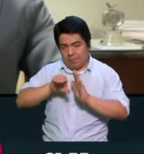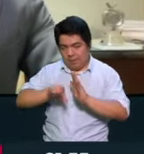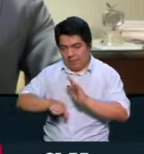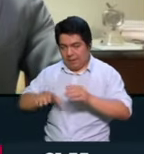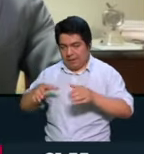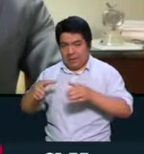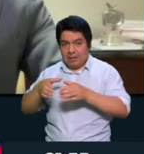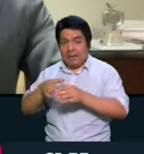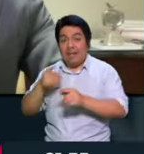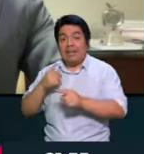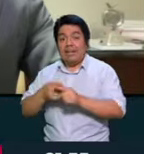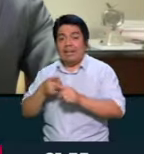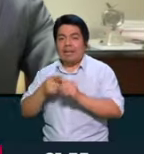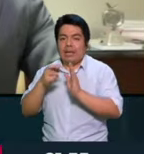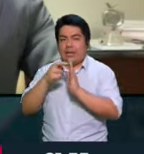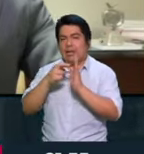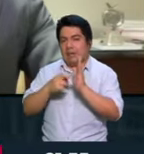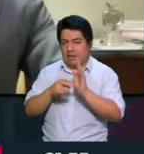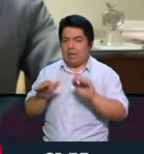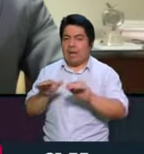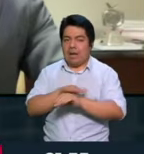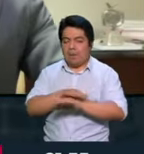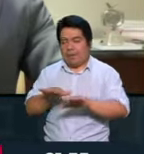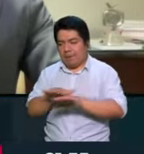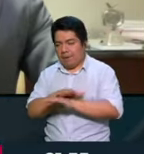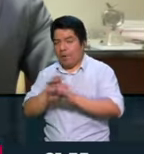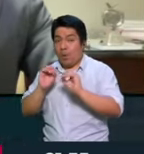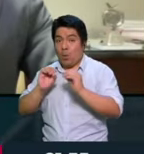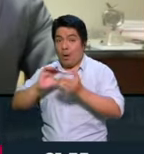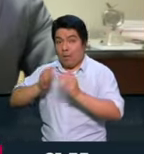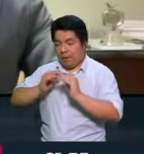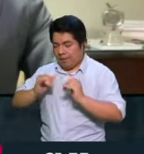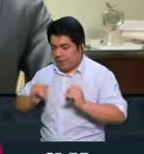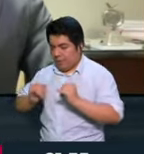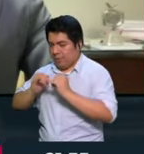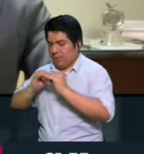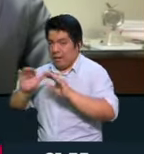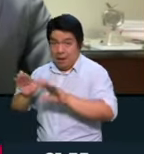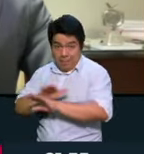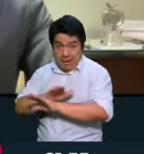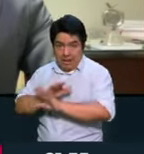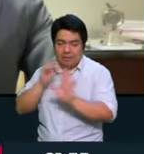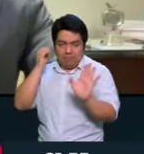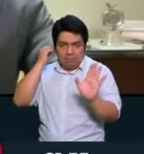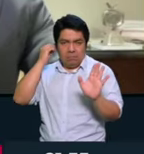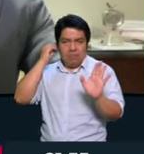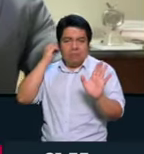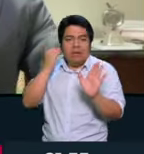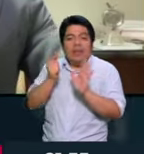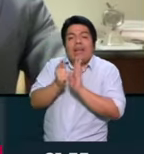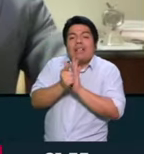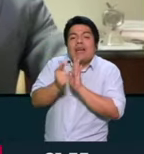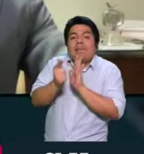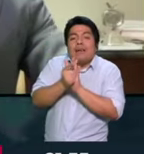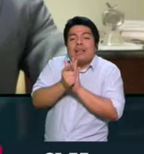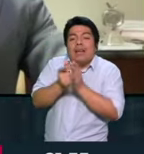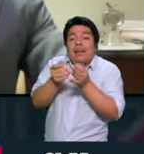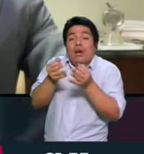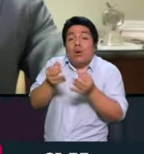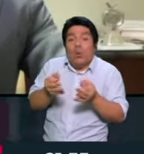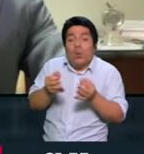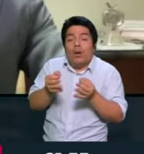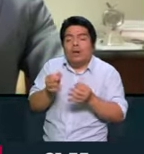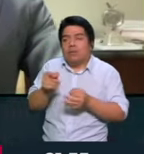es decir, quien puede reformar las leyes y transformar a las instituciones de nuestro país. Eso lo está haciendo legal y legítimamente.